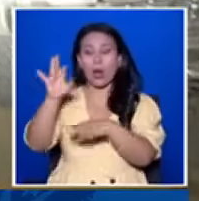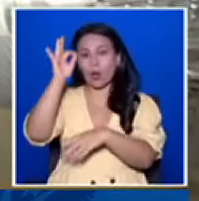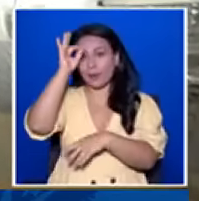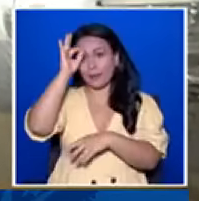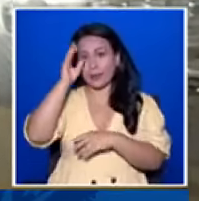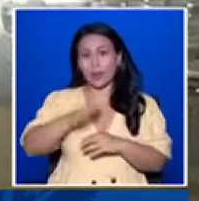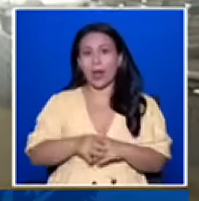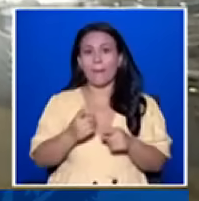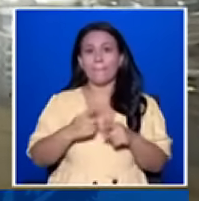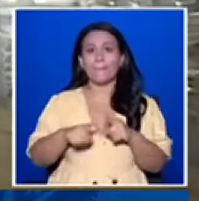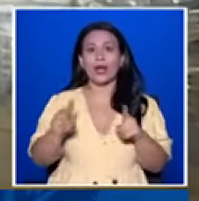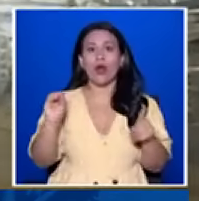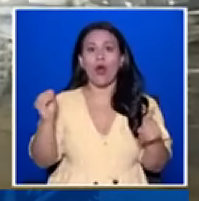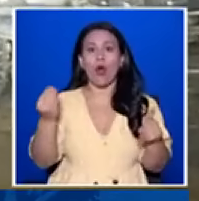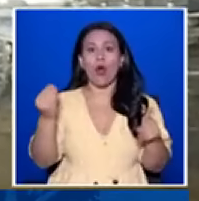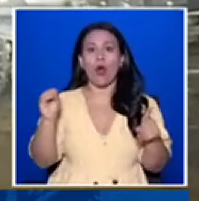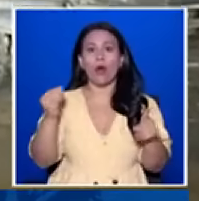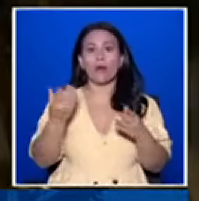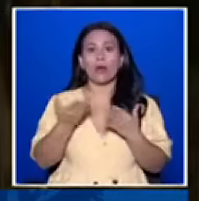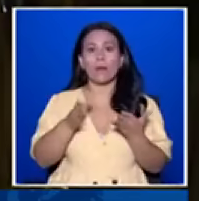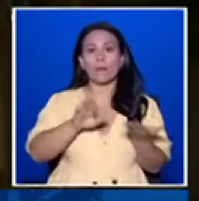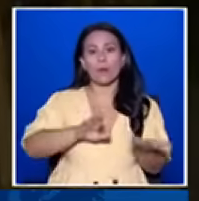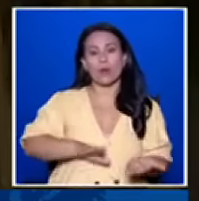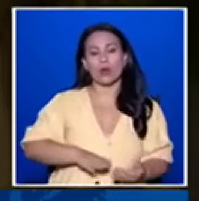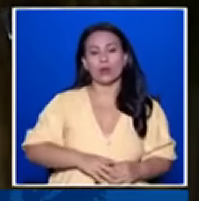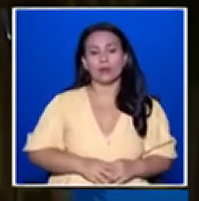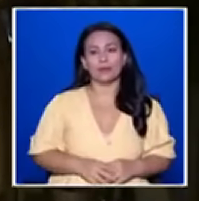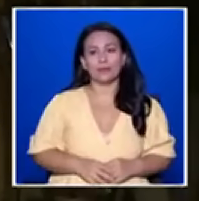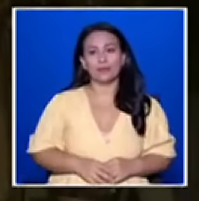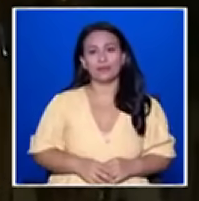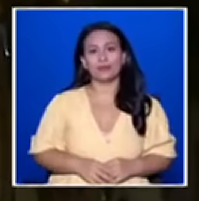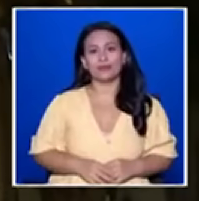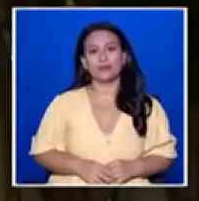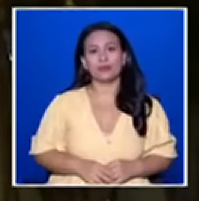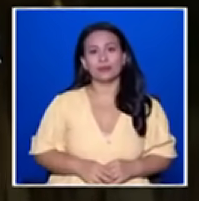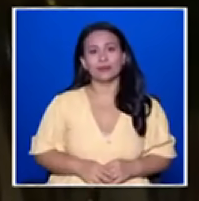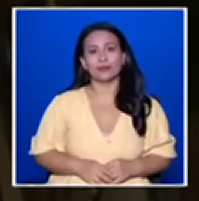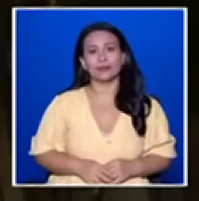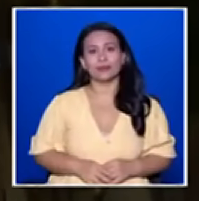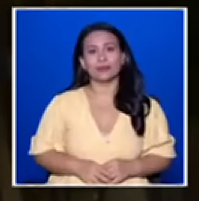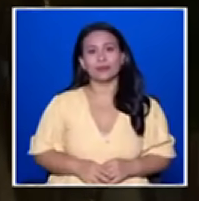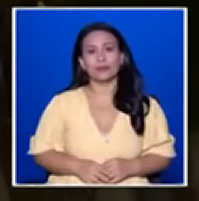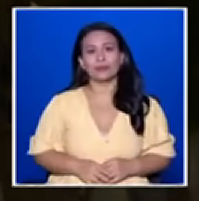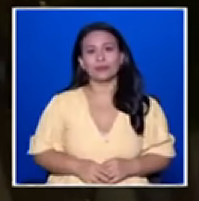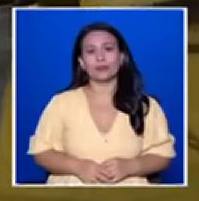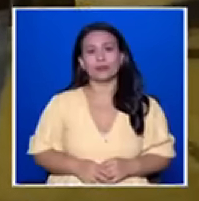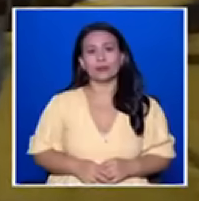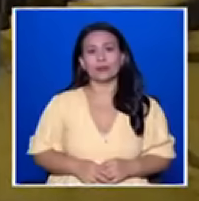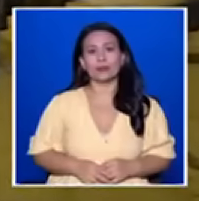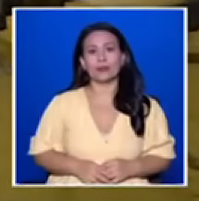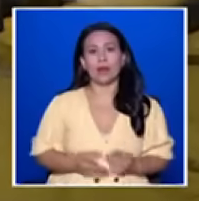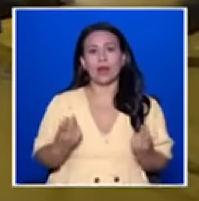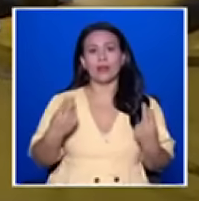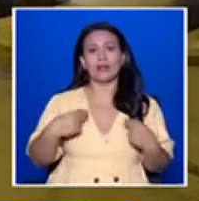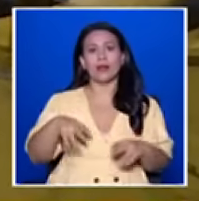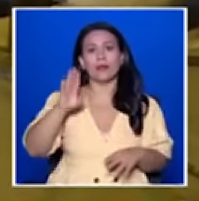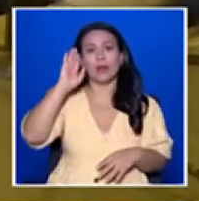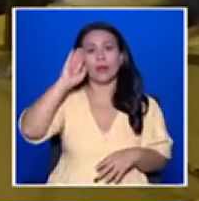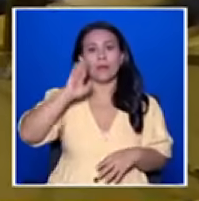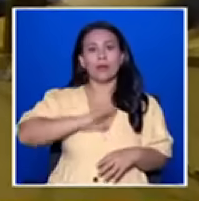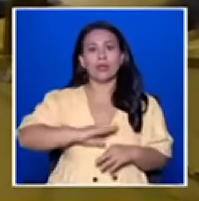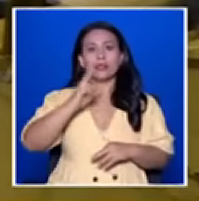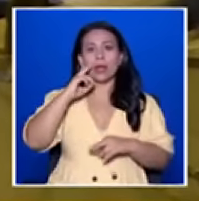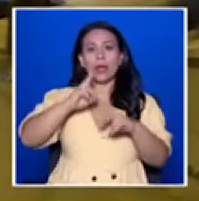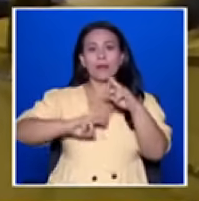salud, pero el adolescente ya había fallecido. Mientras la policía realizaba